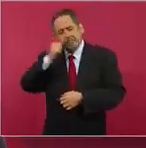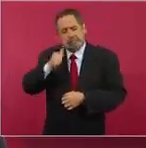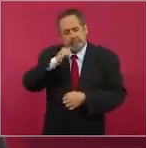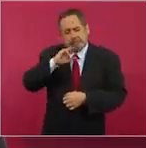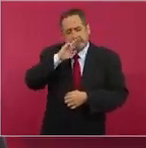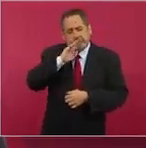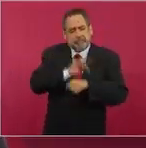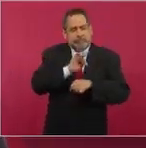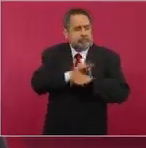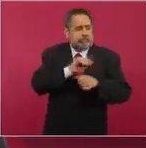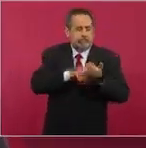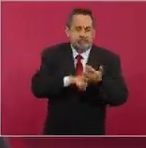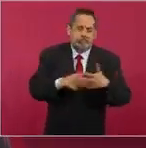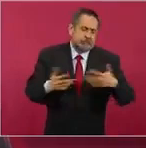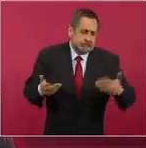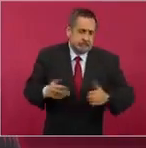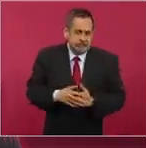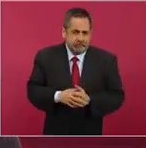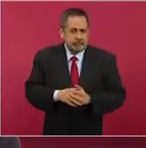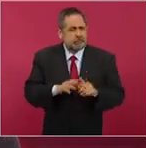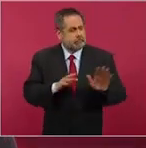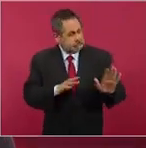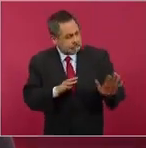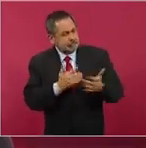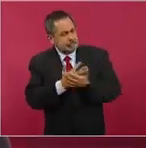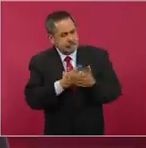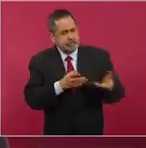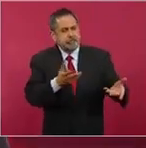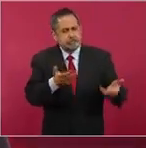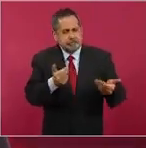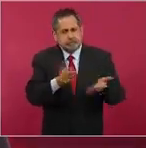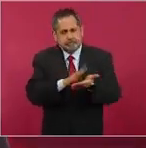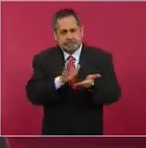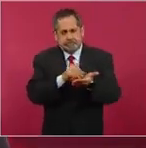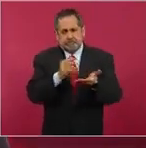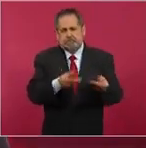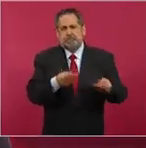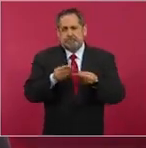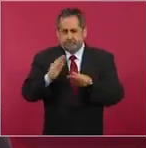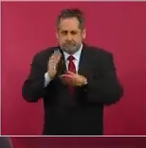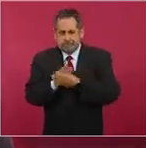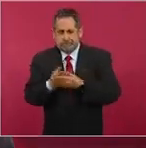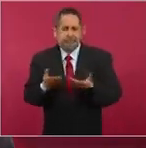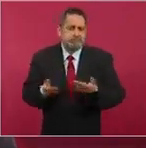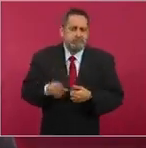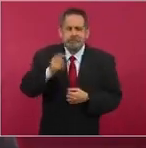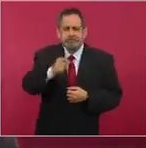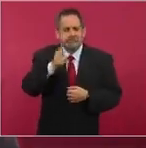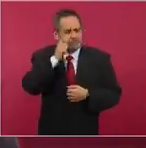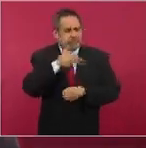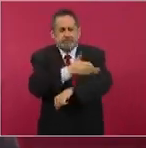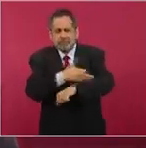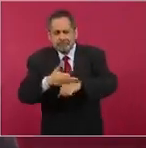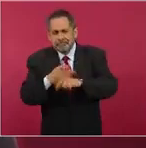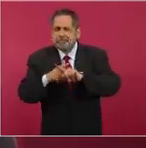sublime. Entonces, déjeme el documento. Entonces, la familia es otra